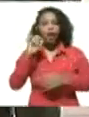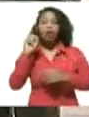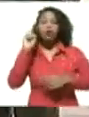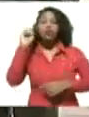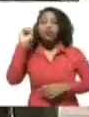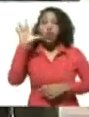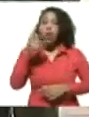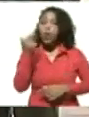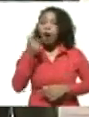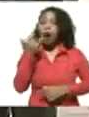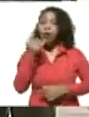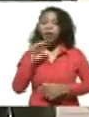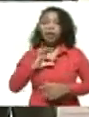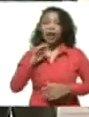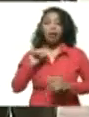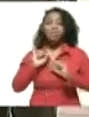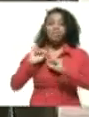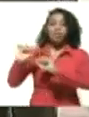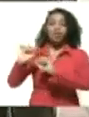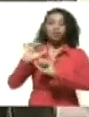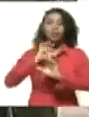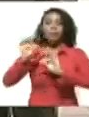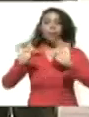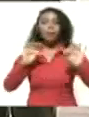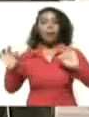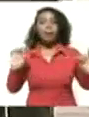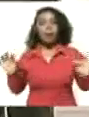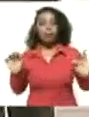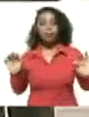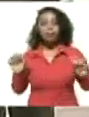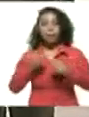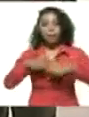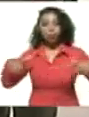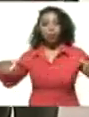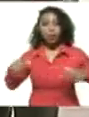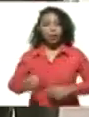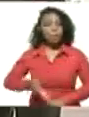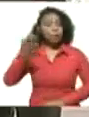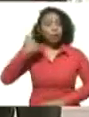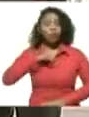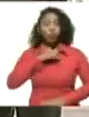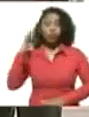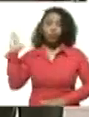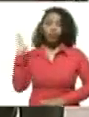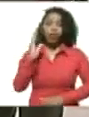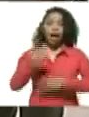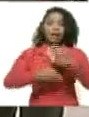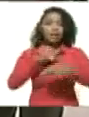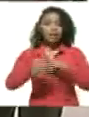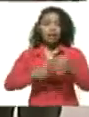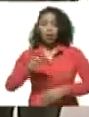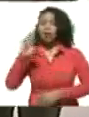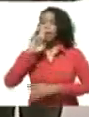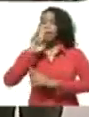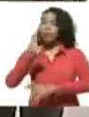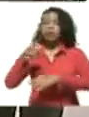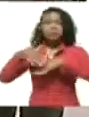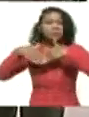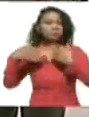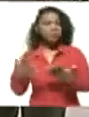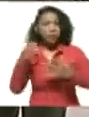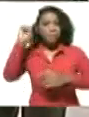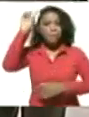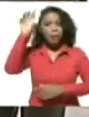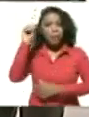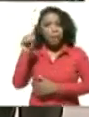la transmisión de las cadenas de contagio es muy importante hemos venido haciendo seguimiento a los resultados del semáforo